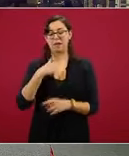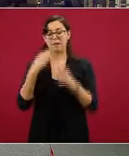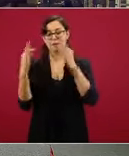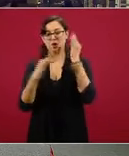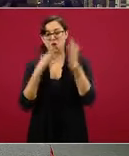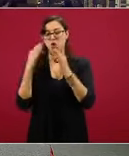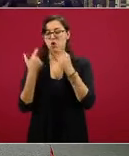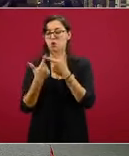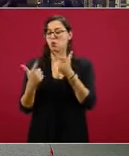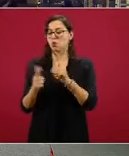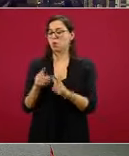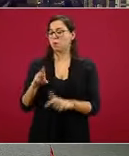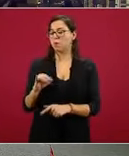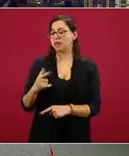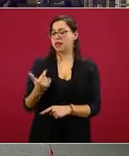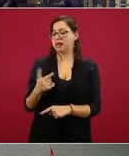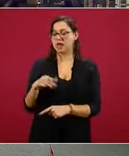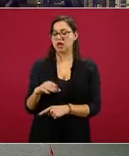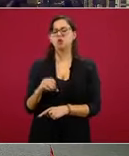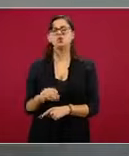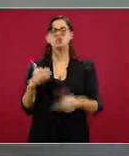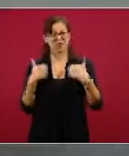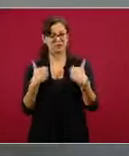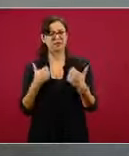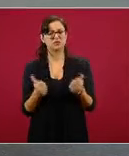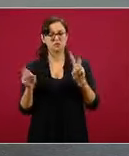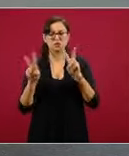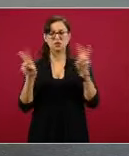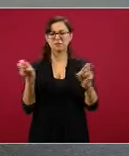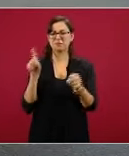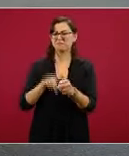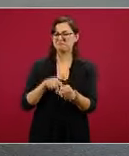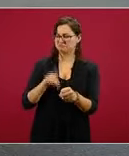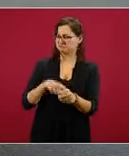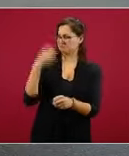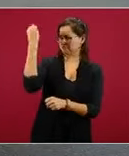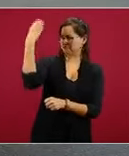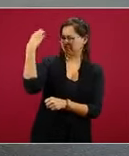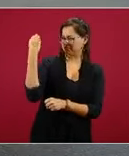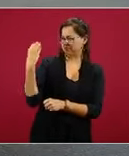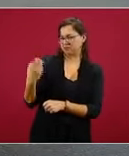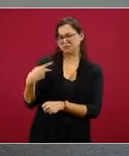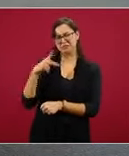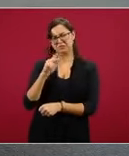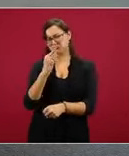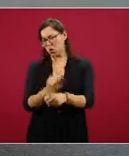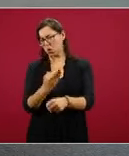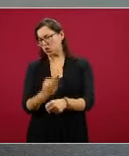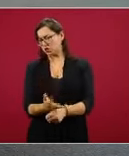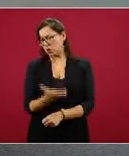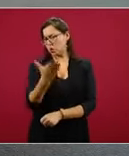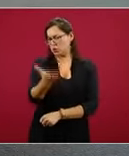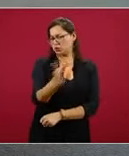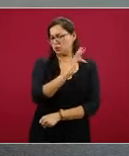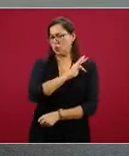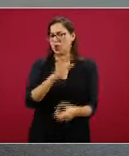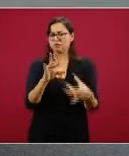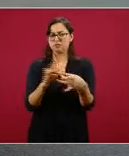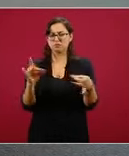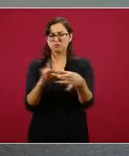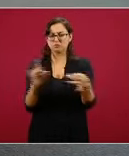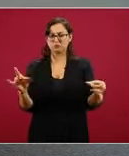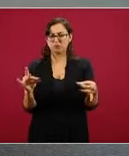Entiendo lo del semáforo de riesgo, pero quería saber si nos puede especificar ahorita cuántas entidades ya están